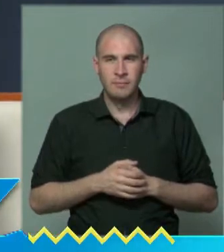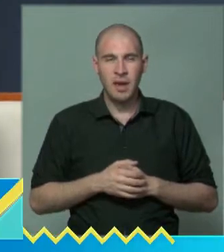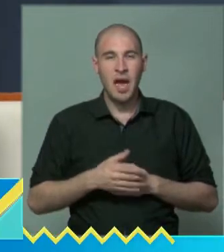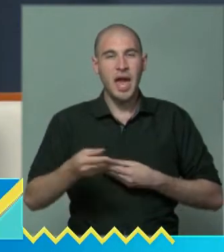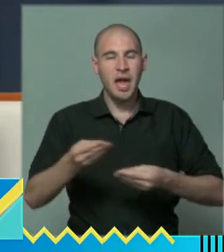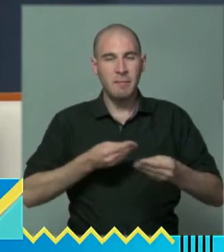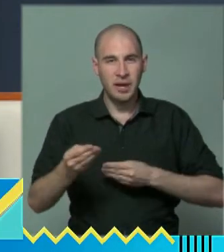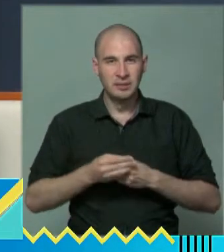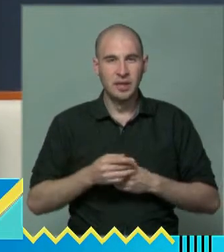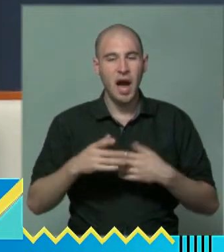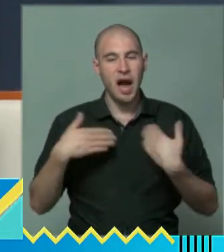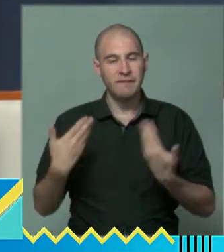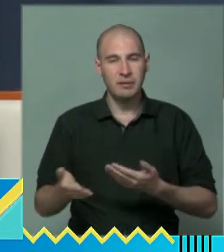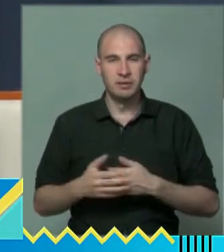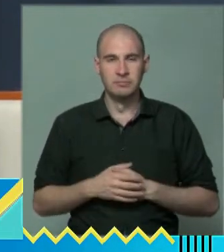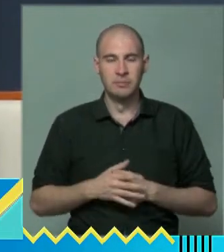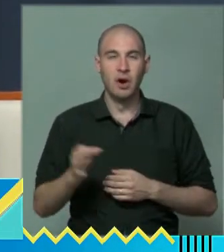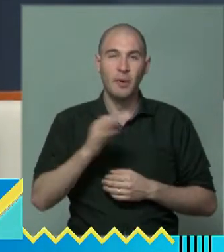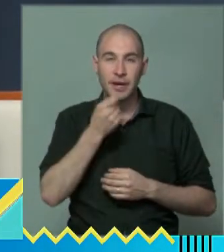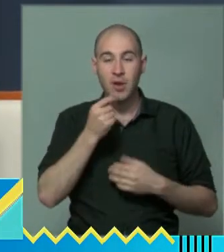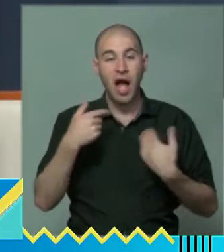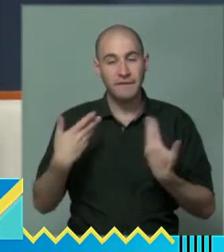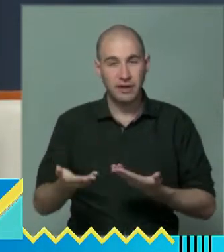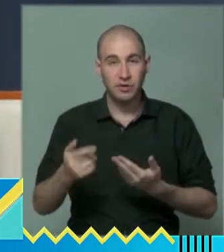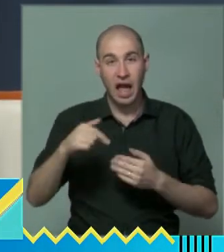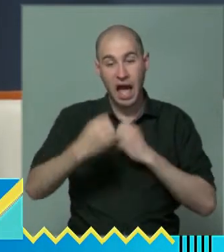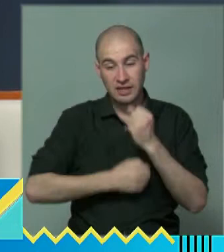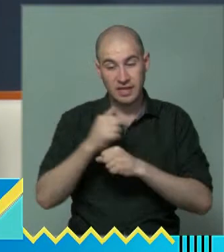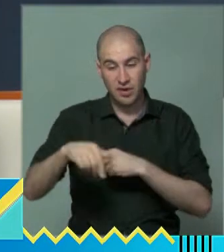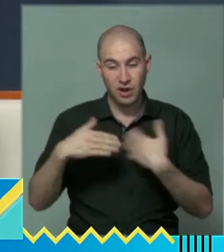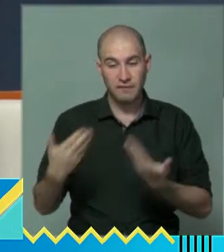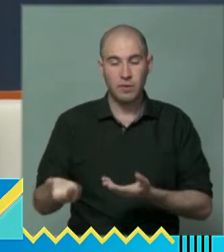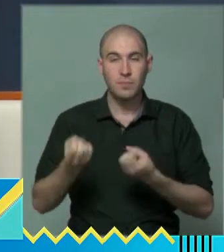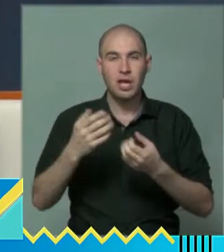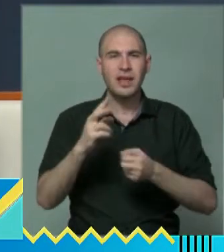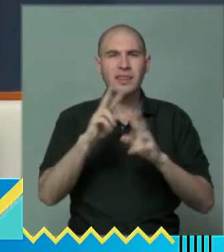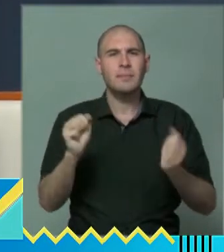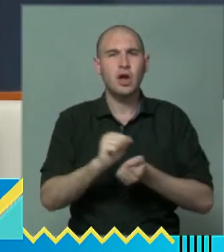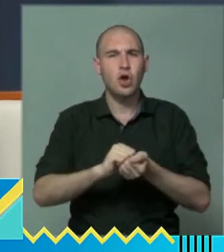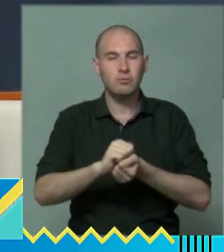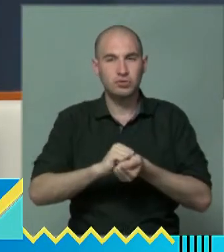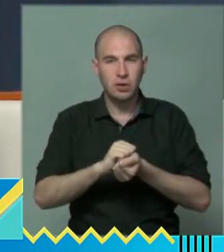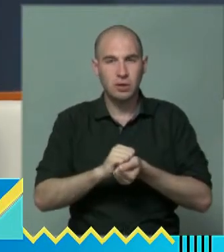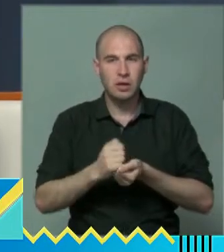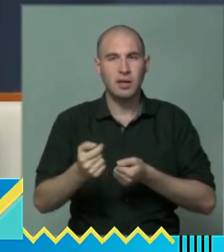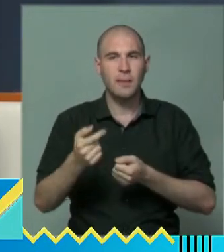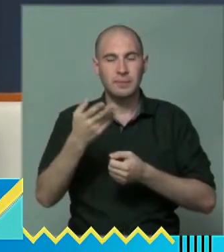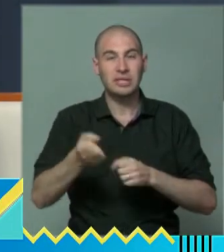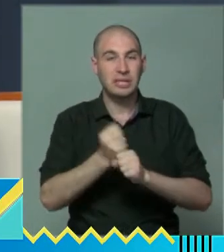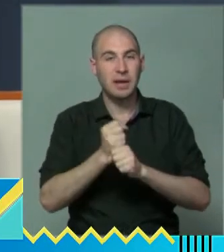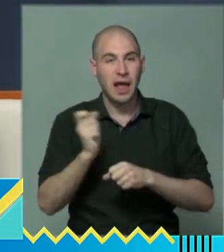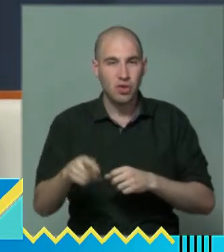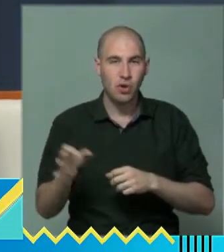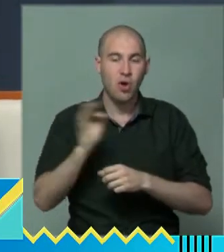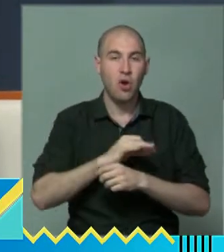las empresas que han sido beneficiadas o que se benefician incluso al día de hoy por actos de corrupción cometidos por sus empleados, por